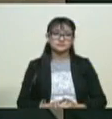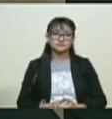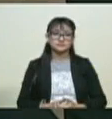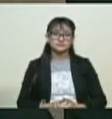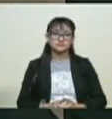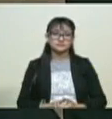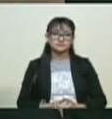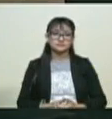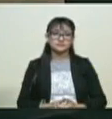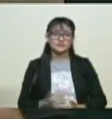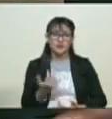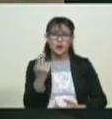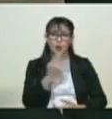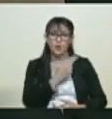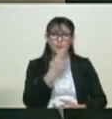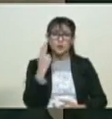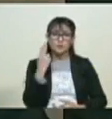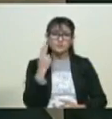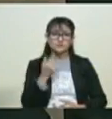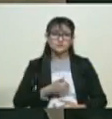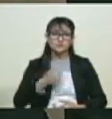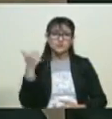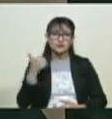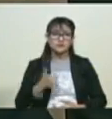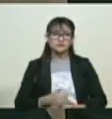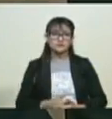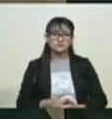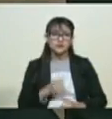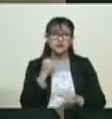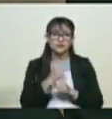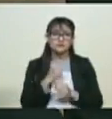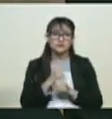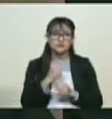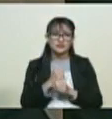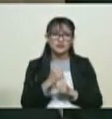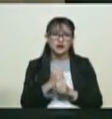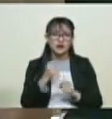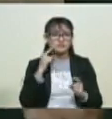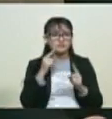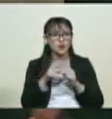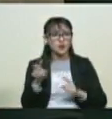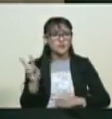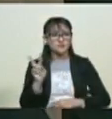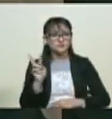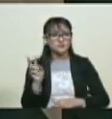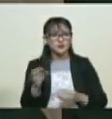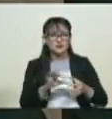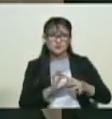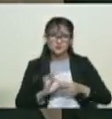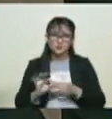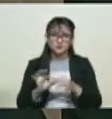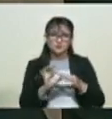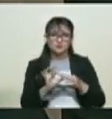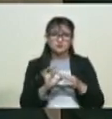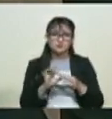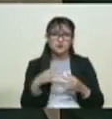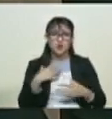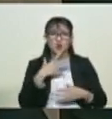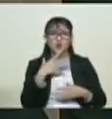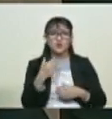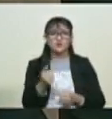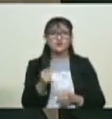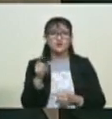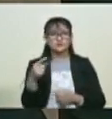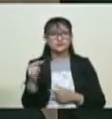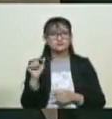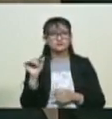eso me compromete mucho más a trabajar por venezuela en conjunto creo en lo que usted ha